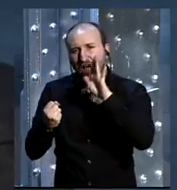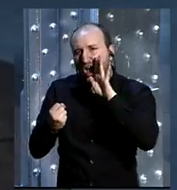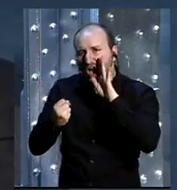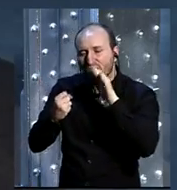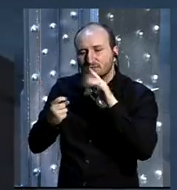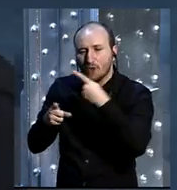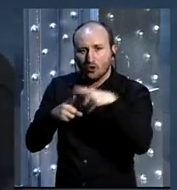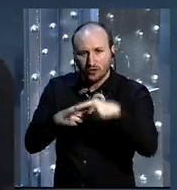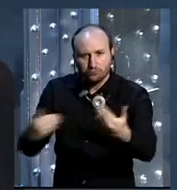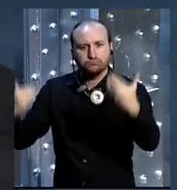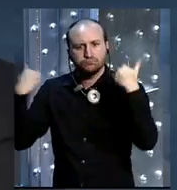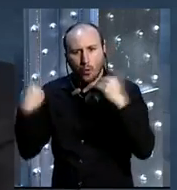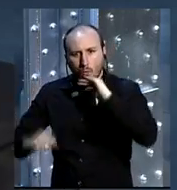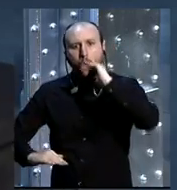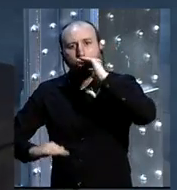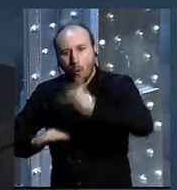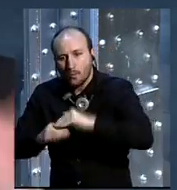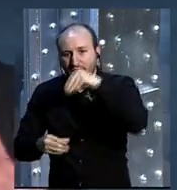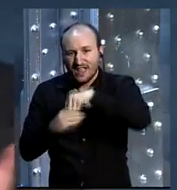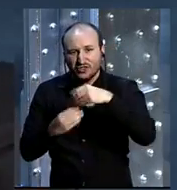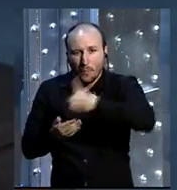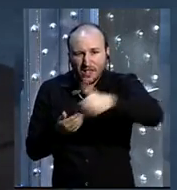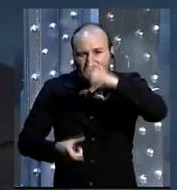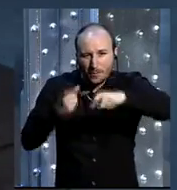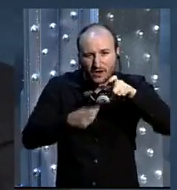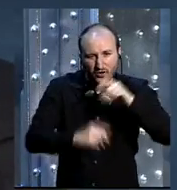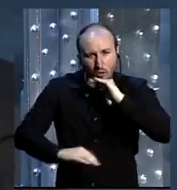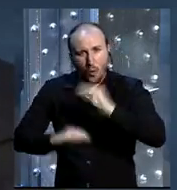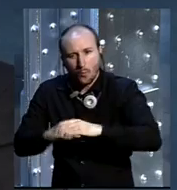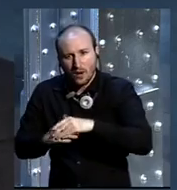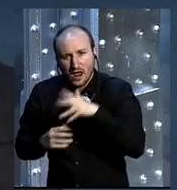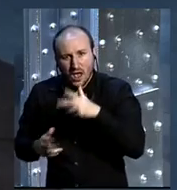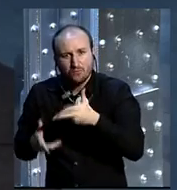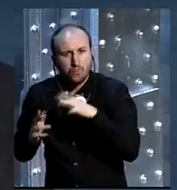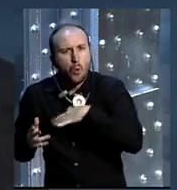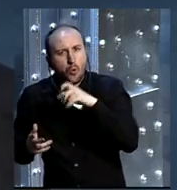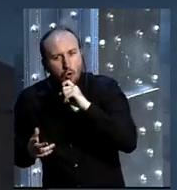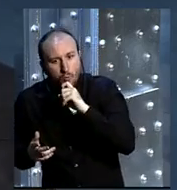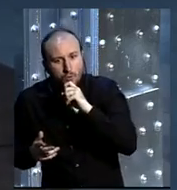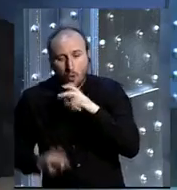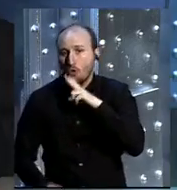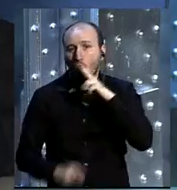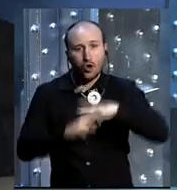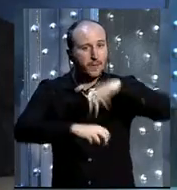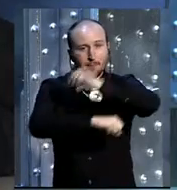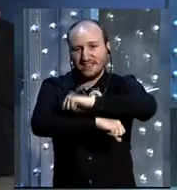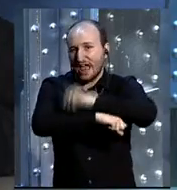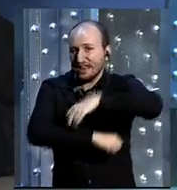responsables de lo que hacen cuando tienen públicos de millones de personas. Y eso es lo que llamamos la ventanilla única.